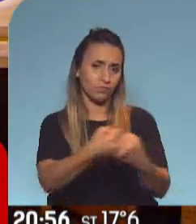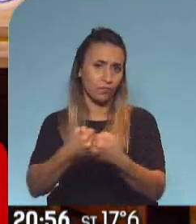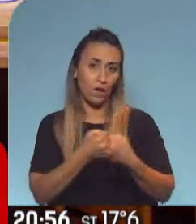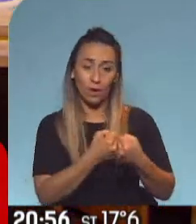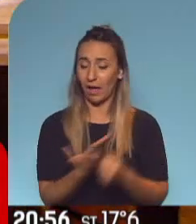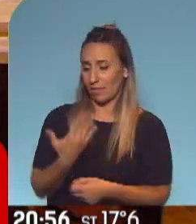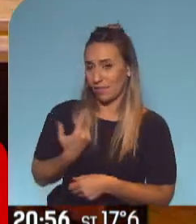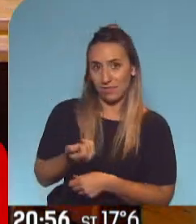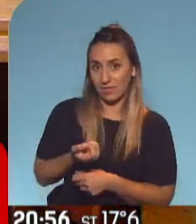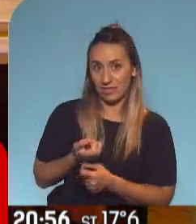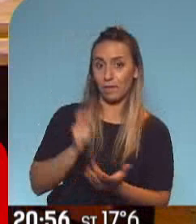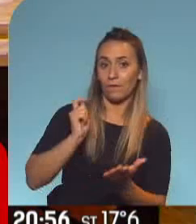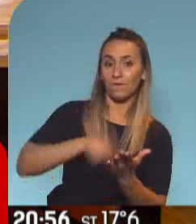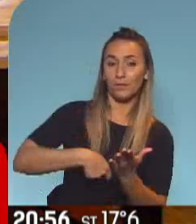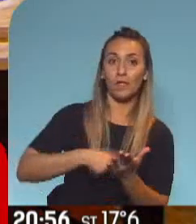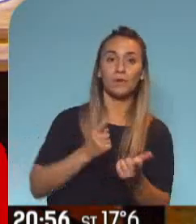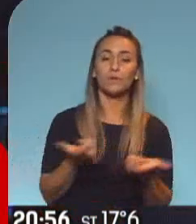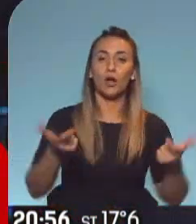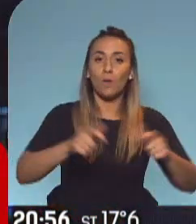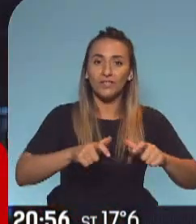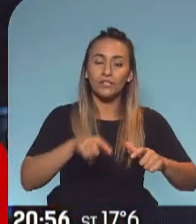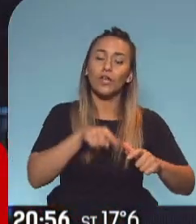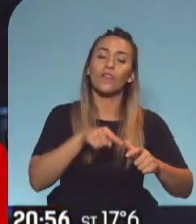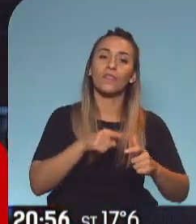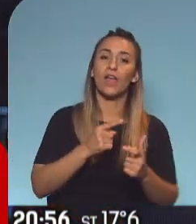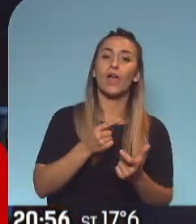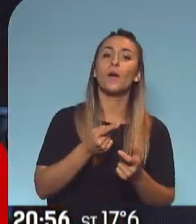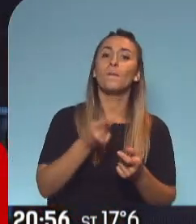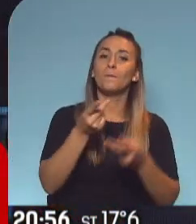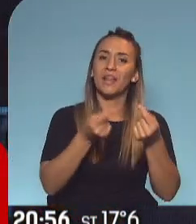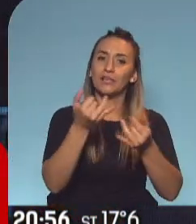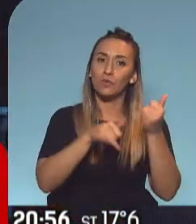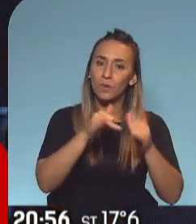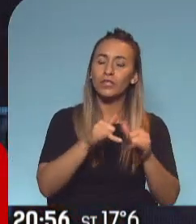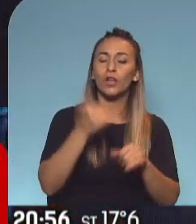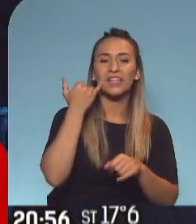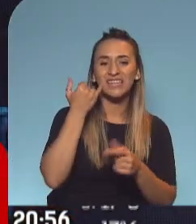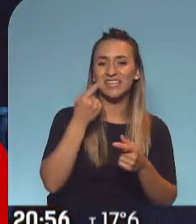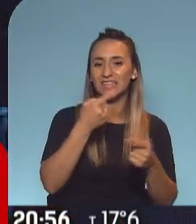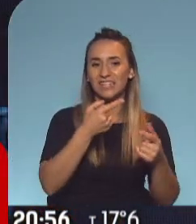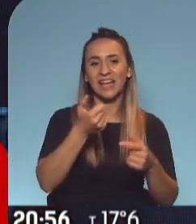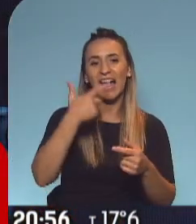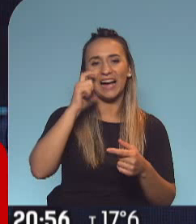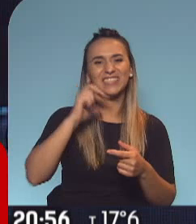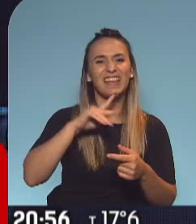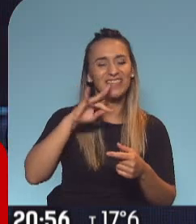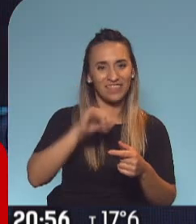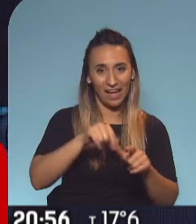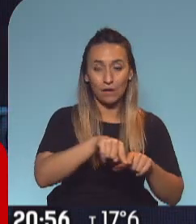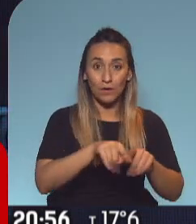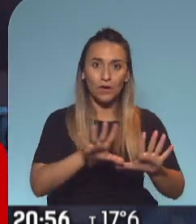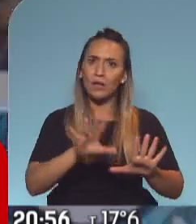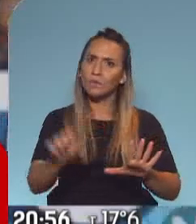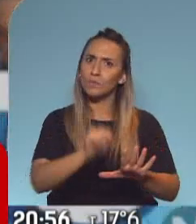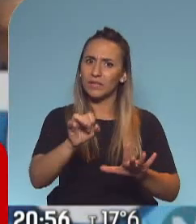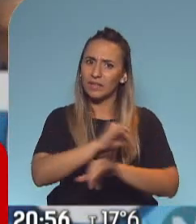hace un ratito en la comisión de presupuesto ya haciendo la cámara diputados semana que viene va a tener media sanción en la cámara de diputados importante recordar